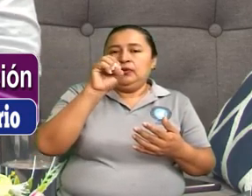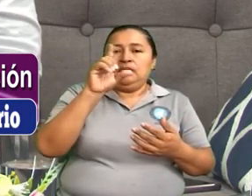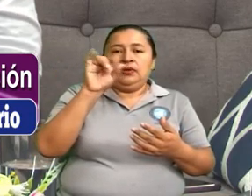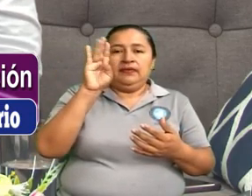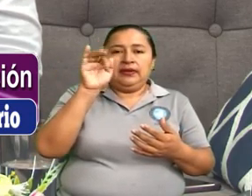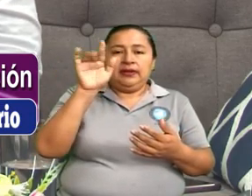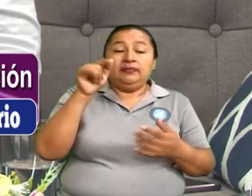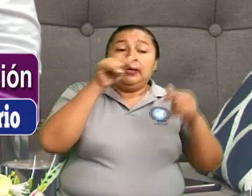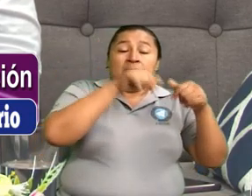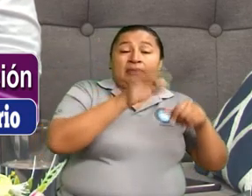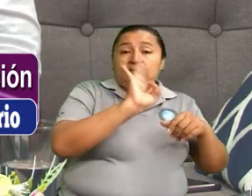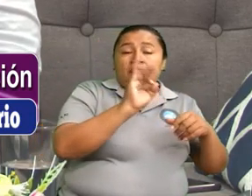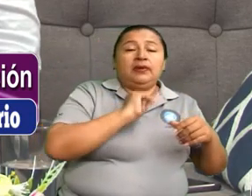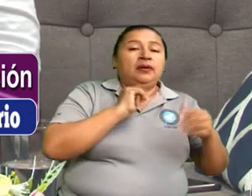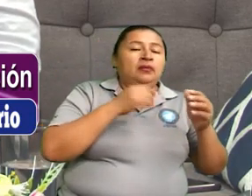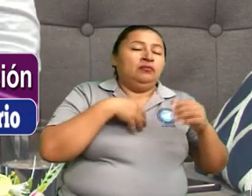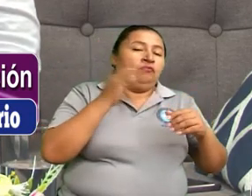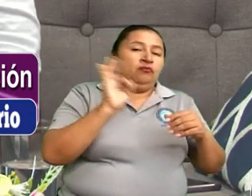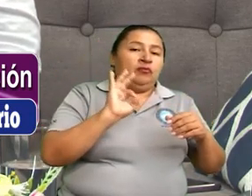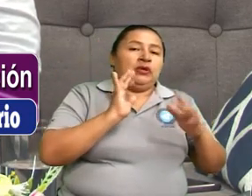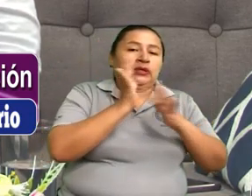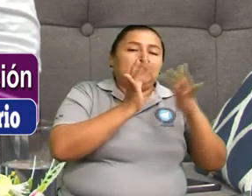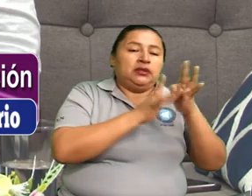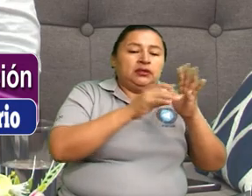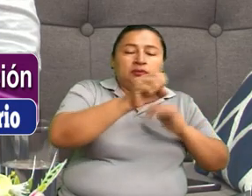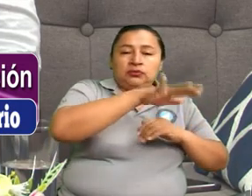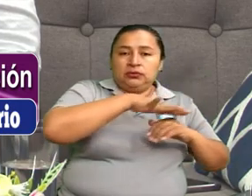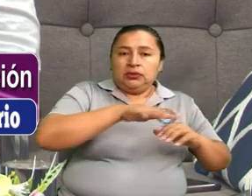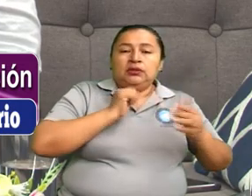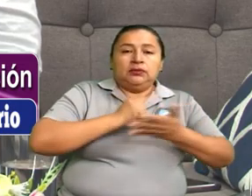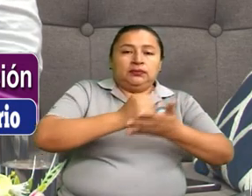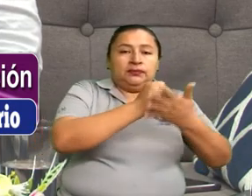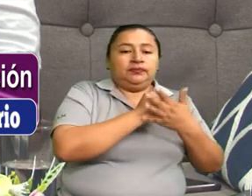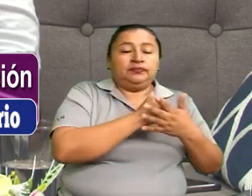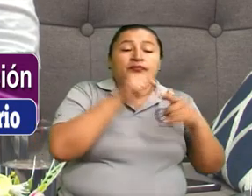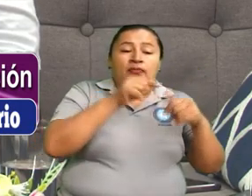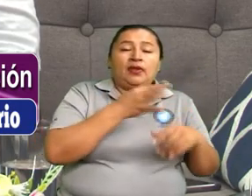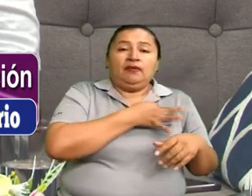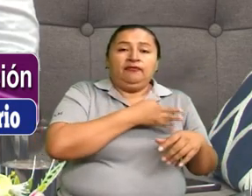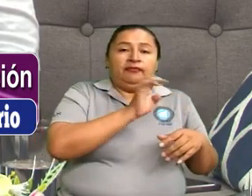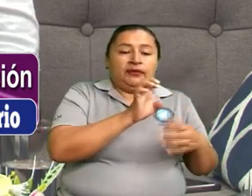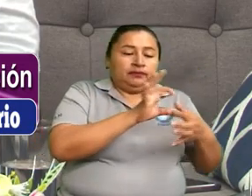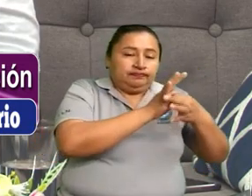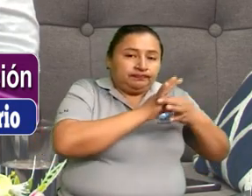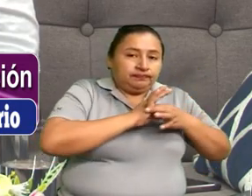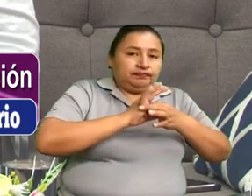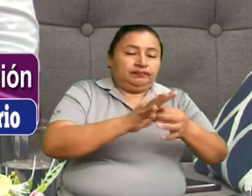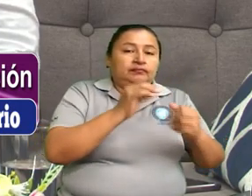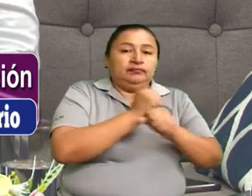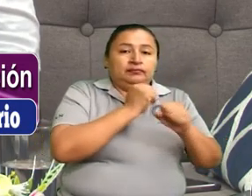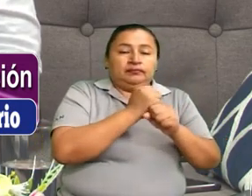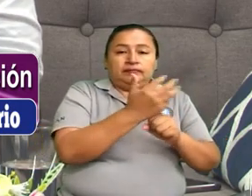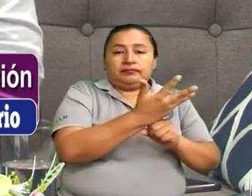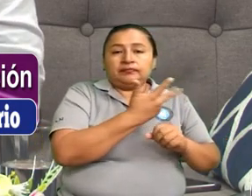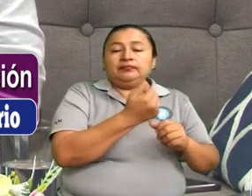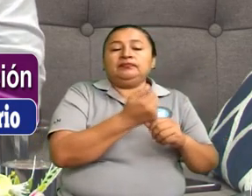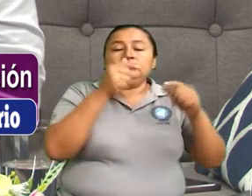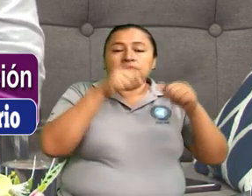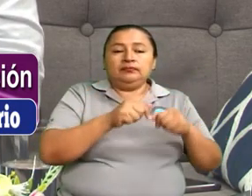cristiano, socialista, solidario, donde la fe nos une, donde